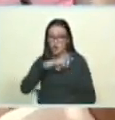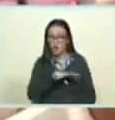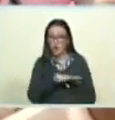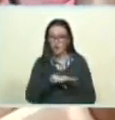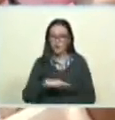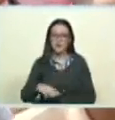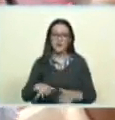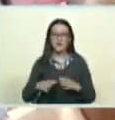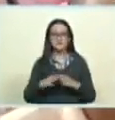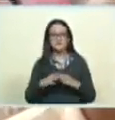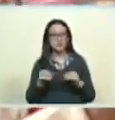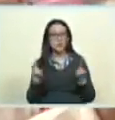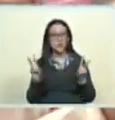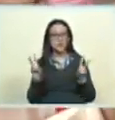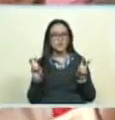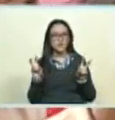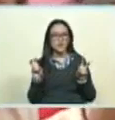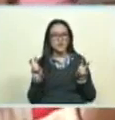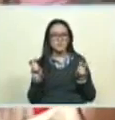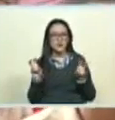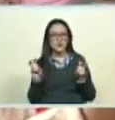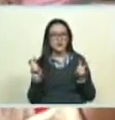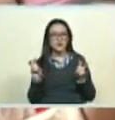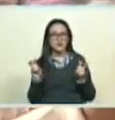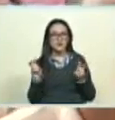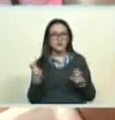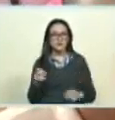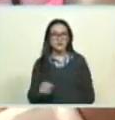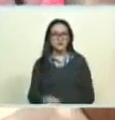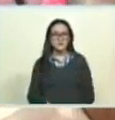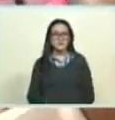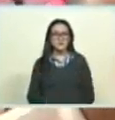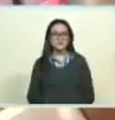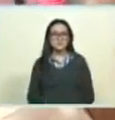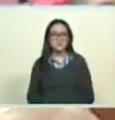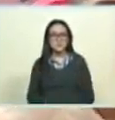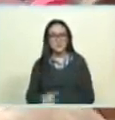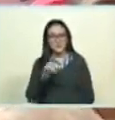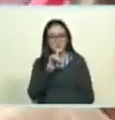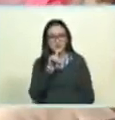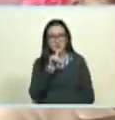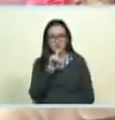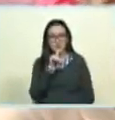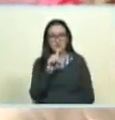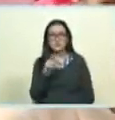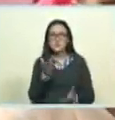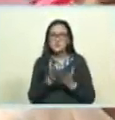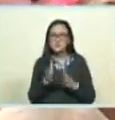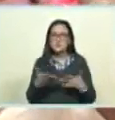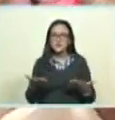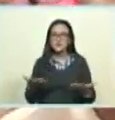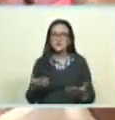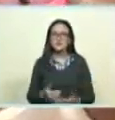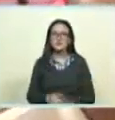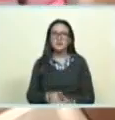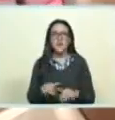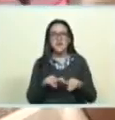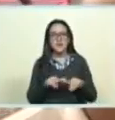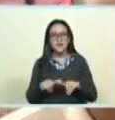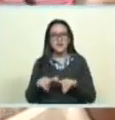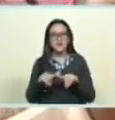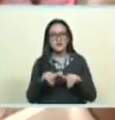todo lo que tiene que ver con el área, bueno, de la informática. ¿Qué estudias tú, Jesús?